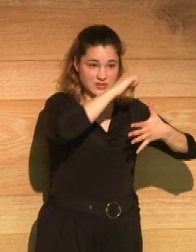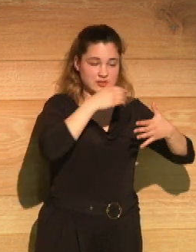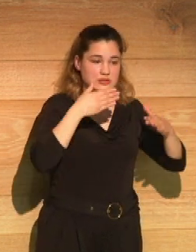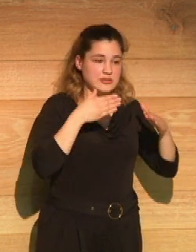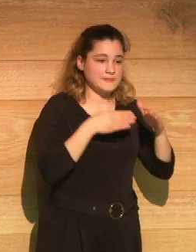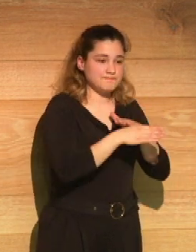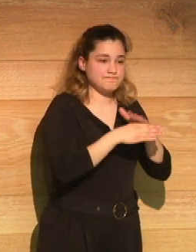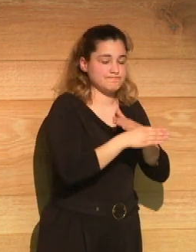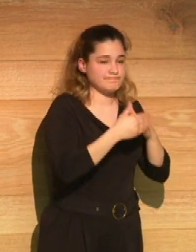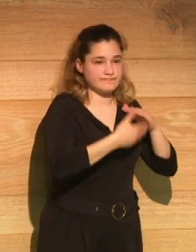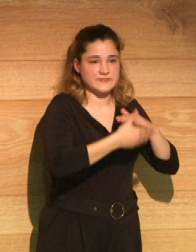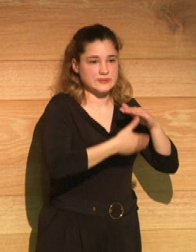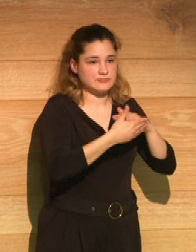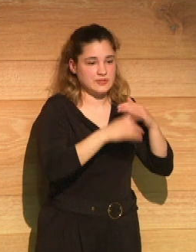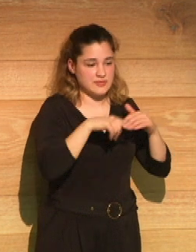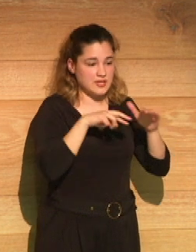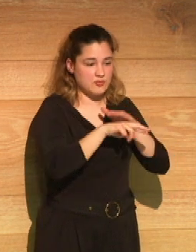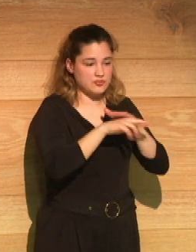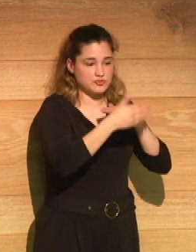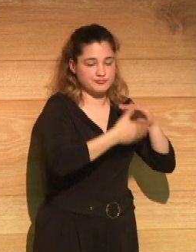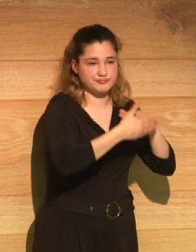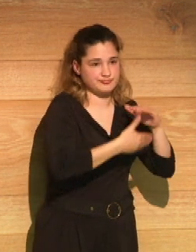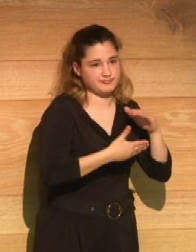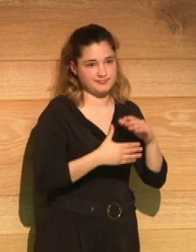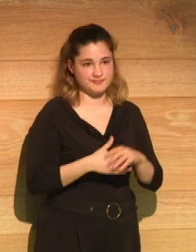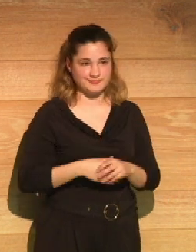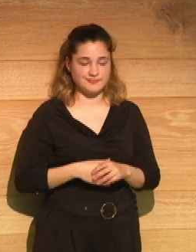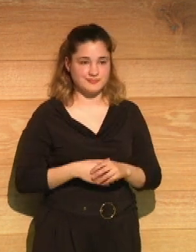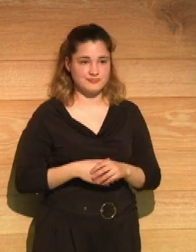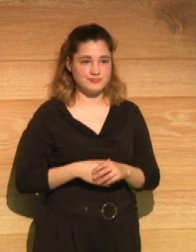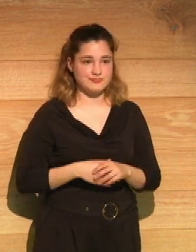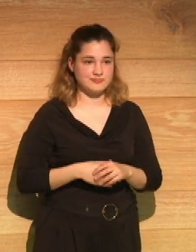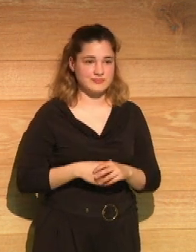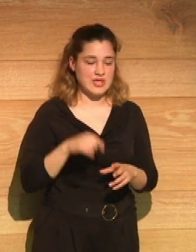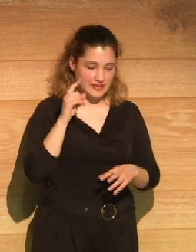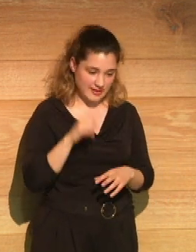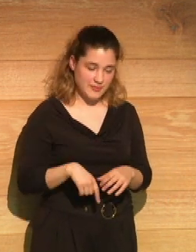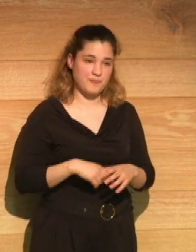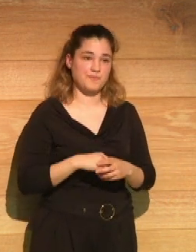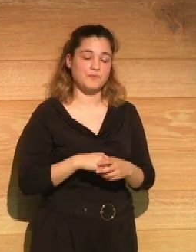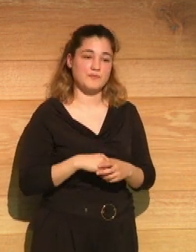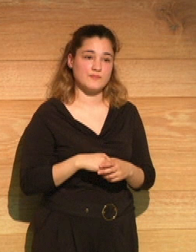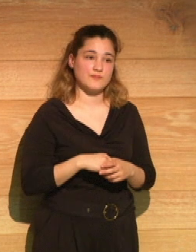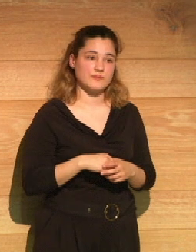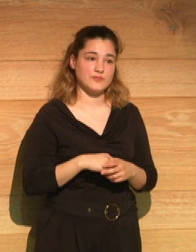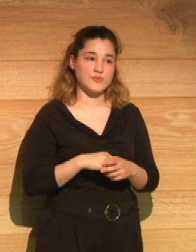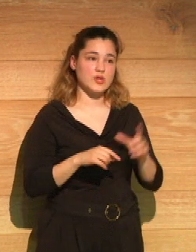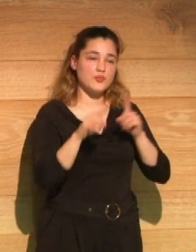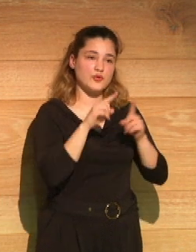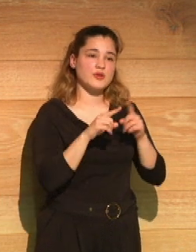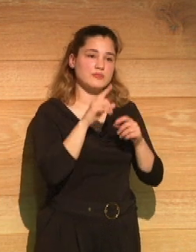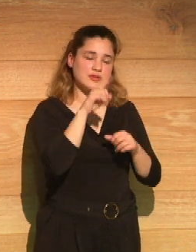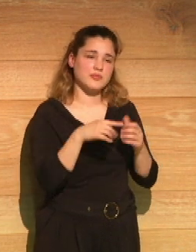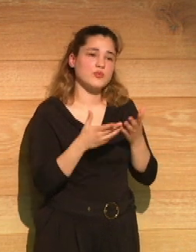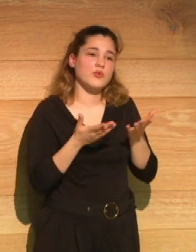los recursos también son muy limitados. Ahora bien, también uno de los desafíos que de alguna manera ha generado